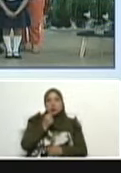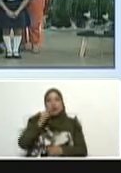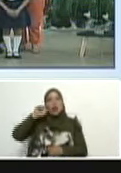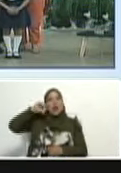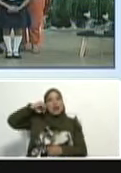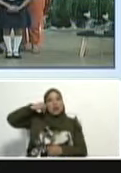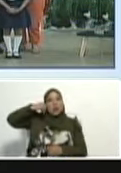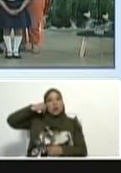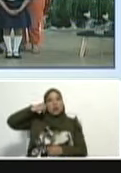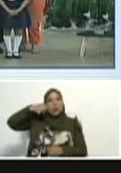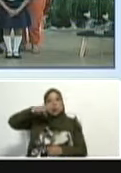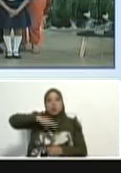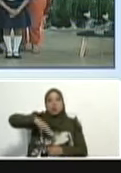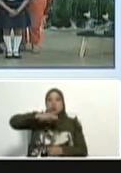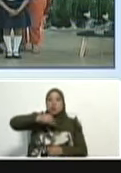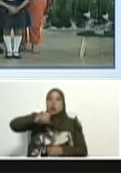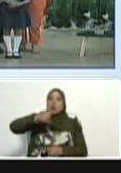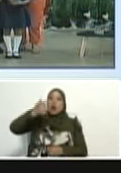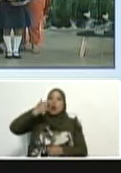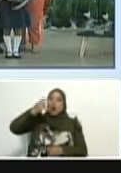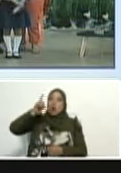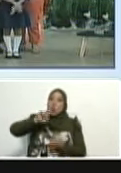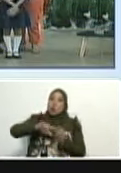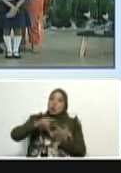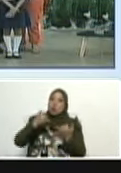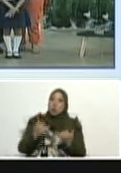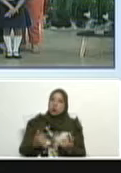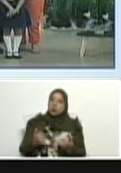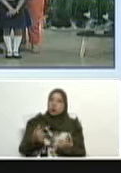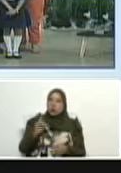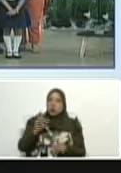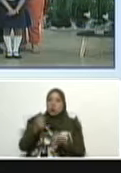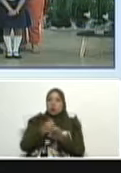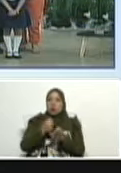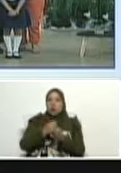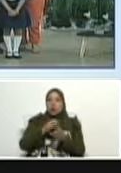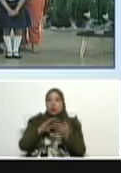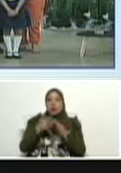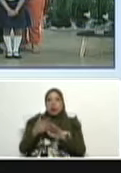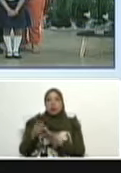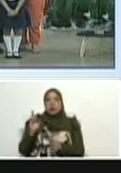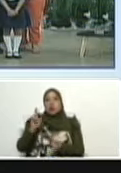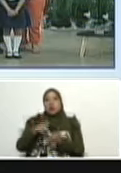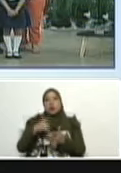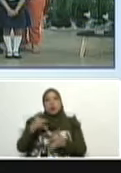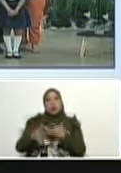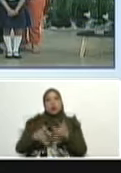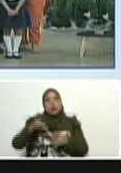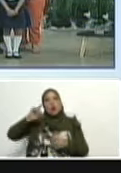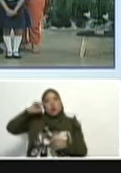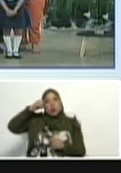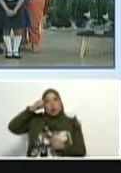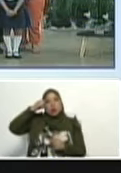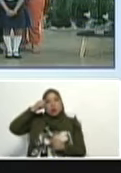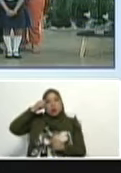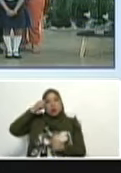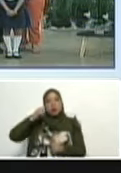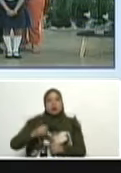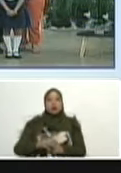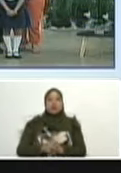Recuerdo esa gran misión, fue Silita en su oportunidad a inaugurarla con García Carneiro. ¿Te acuerdas, Silvia?